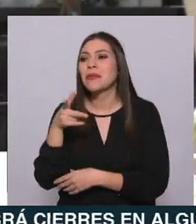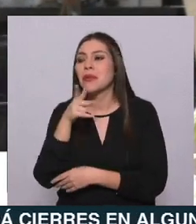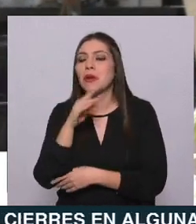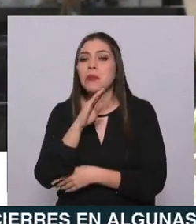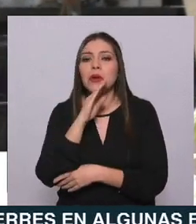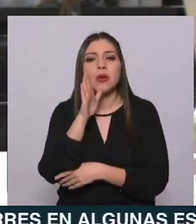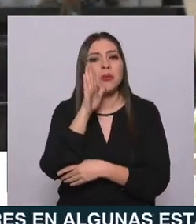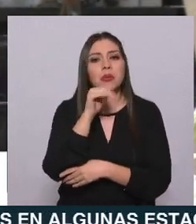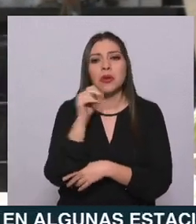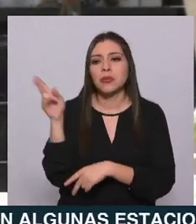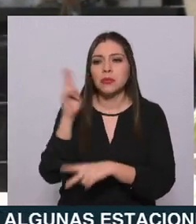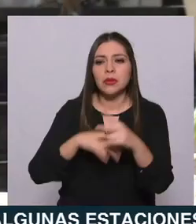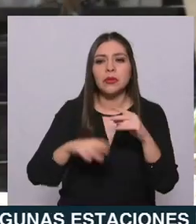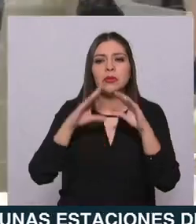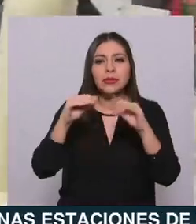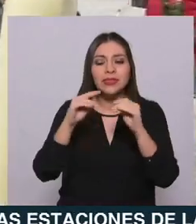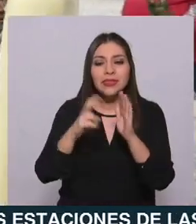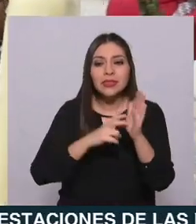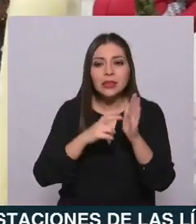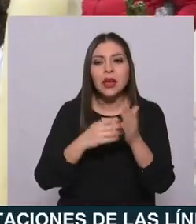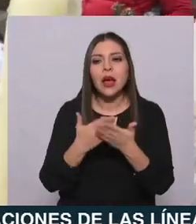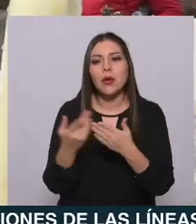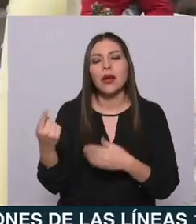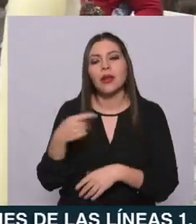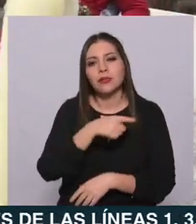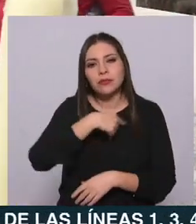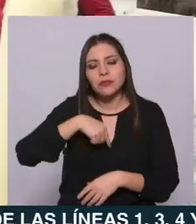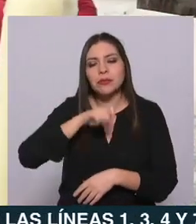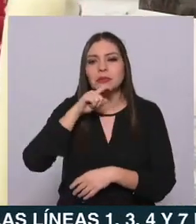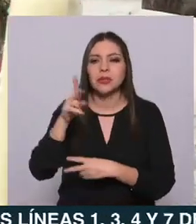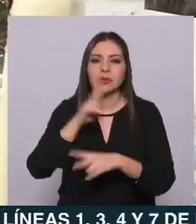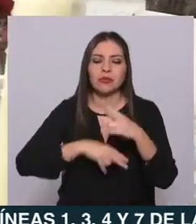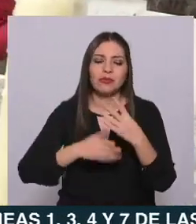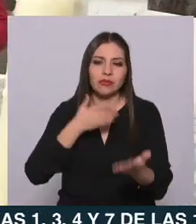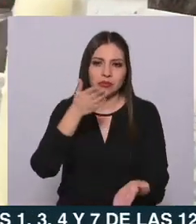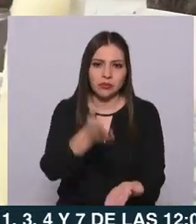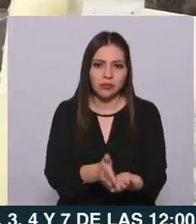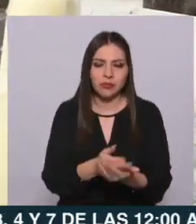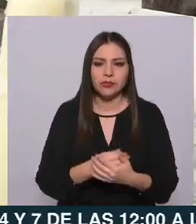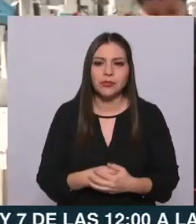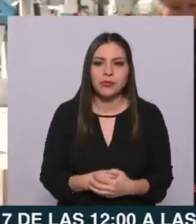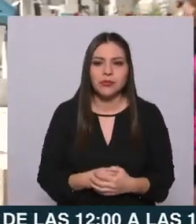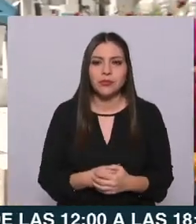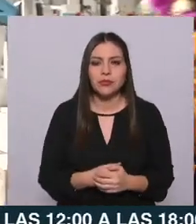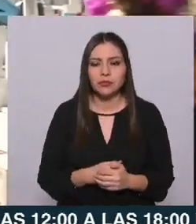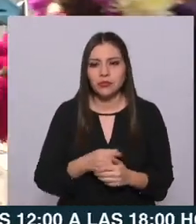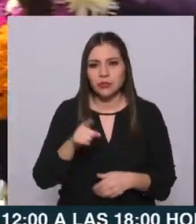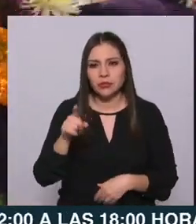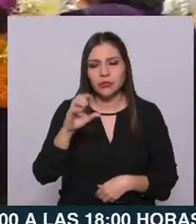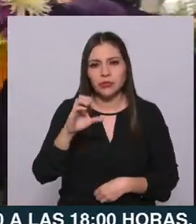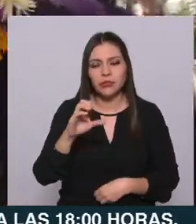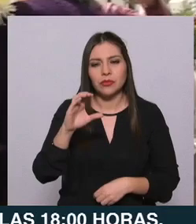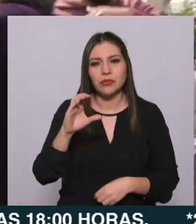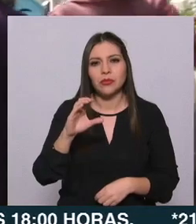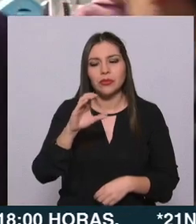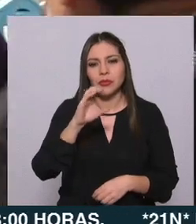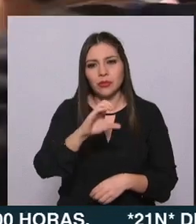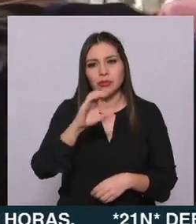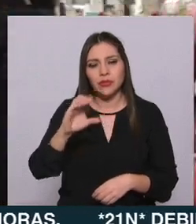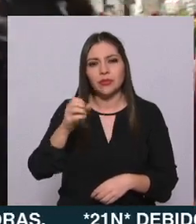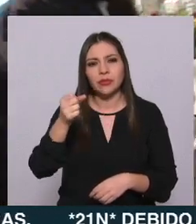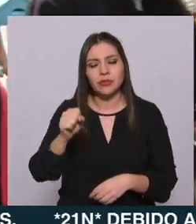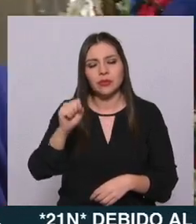chiquitos nos enseñaron y aquí estamos también. El Consejo Ciudadano para la Seguridad y Justicia de la Ciudad de México recomienda